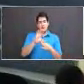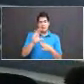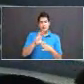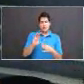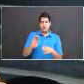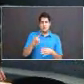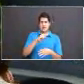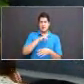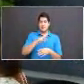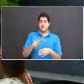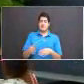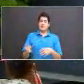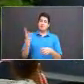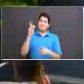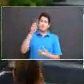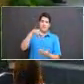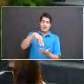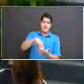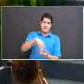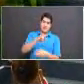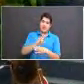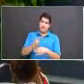son el mil usos.